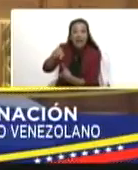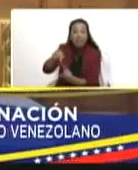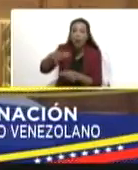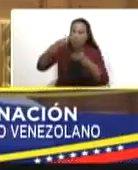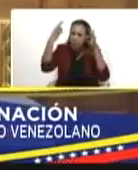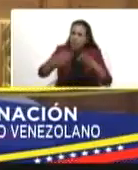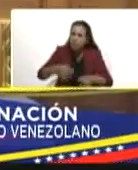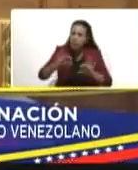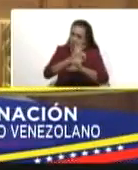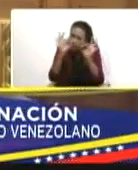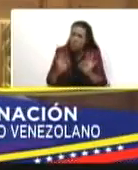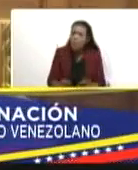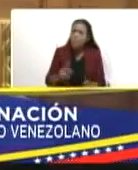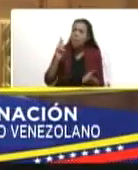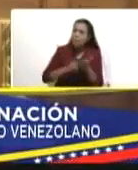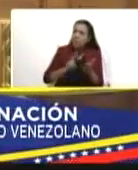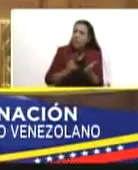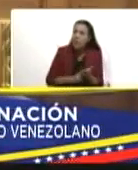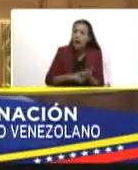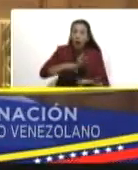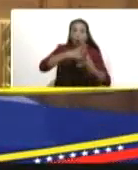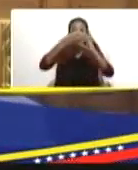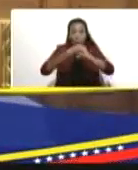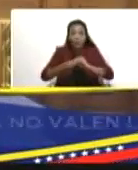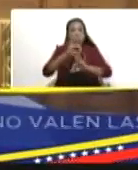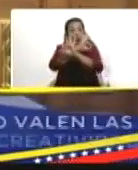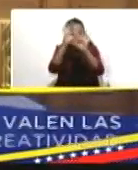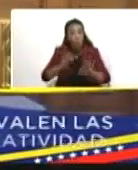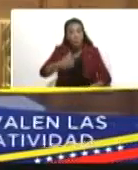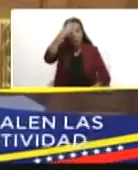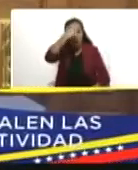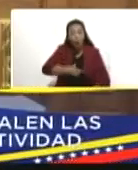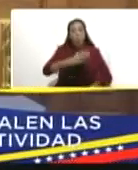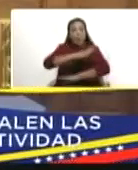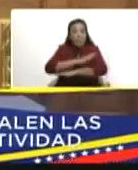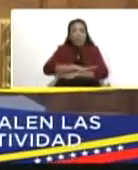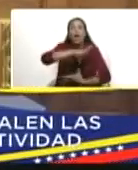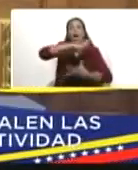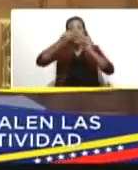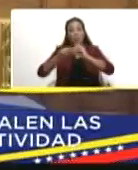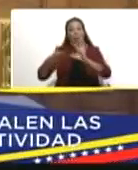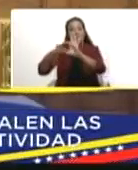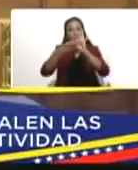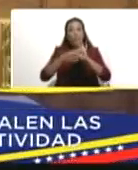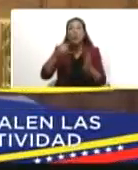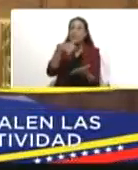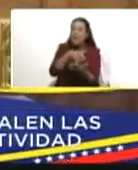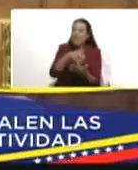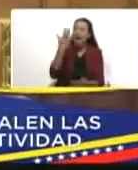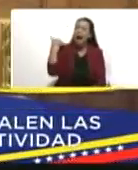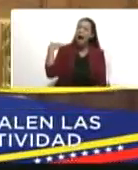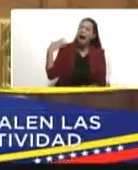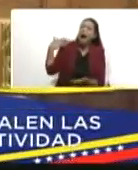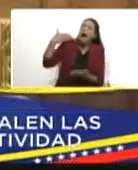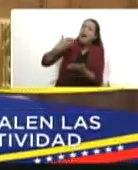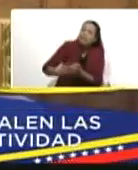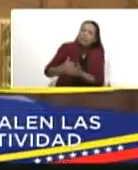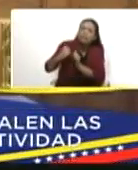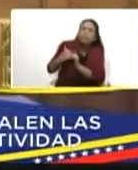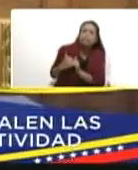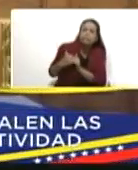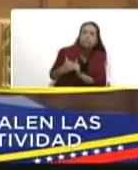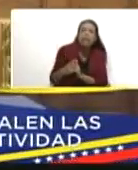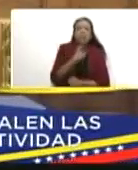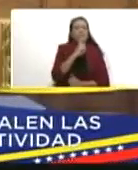legítima en su forma y coherente en su fondo una de las debilidades que venimos arrastrando y que